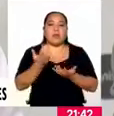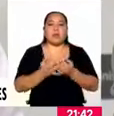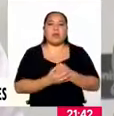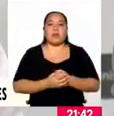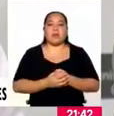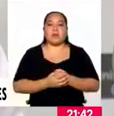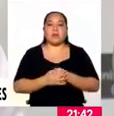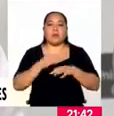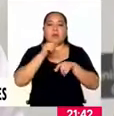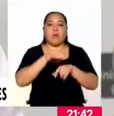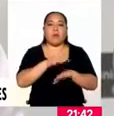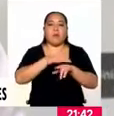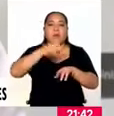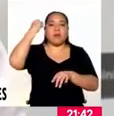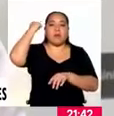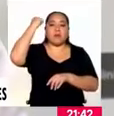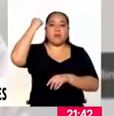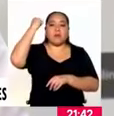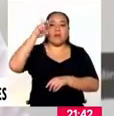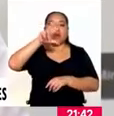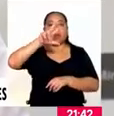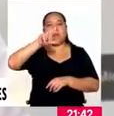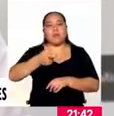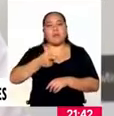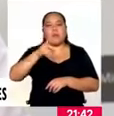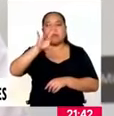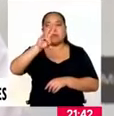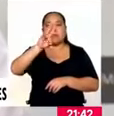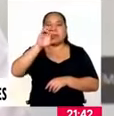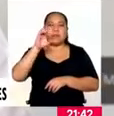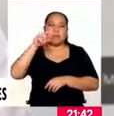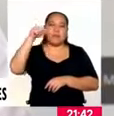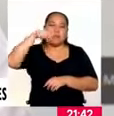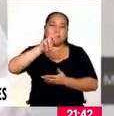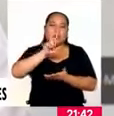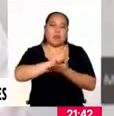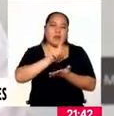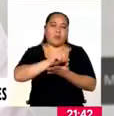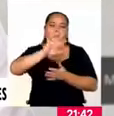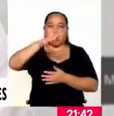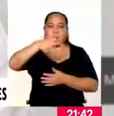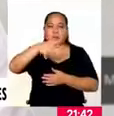manifestantes en Lima, 3.700 aproximadamente,